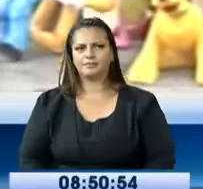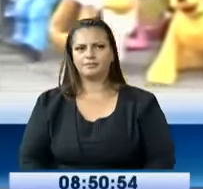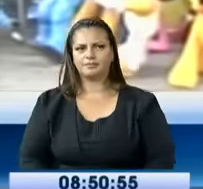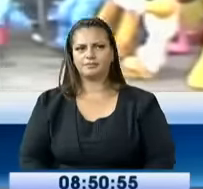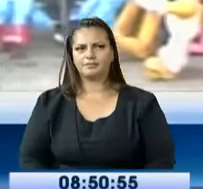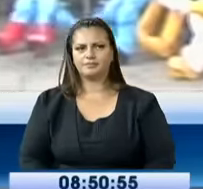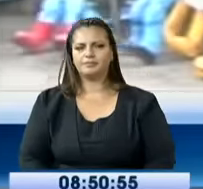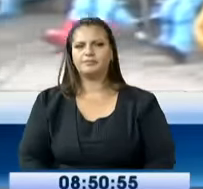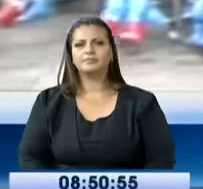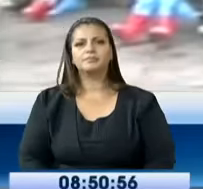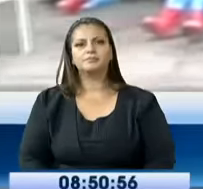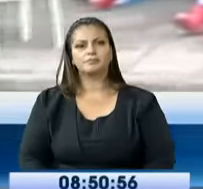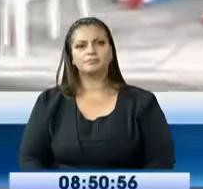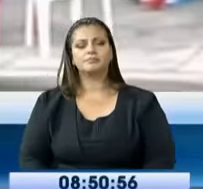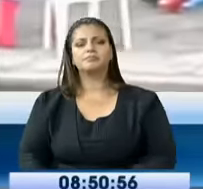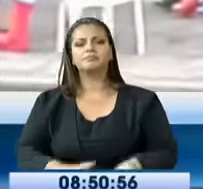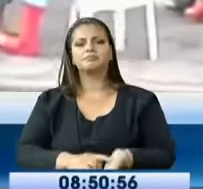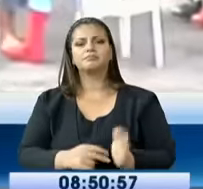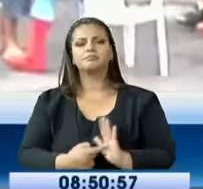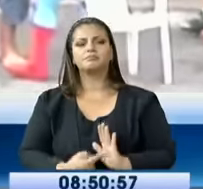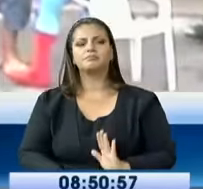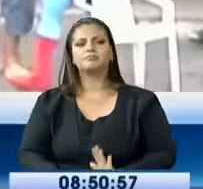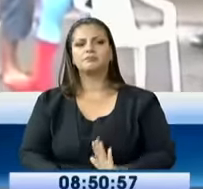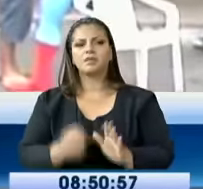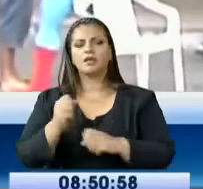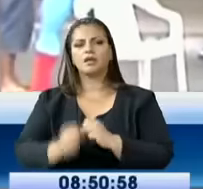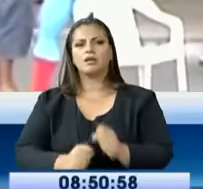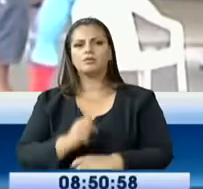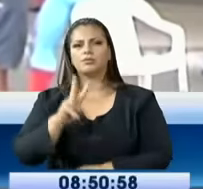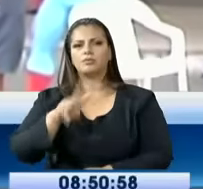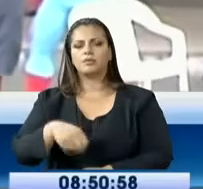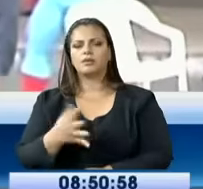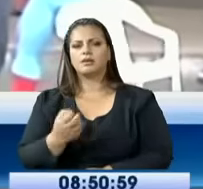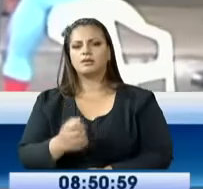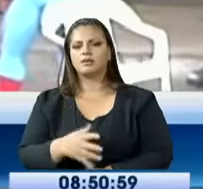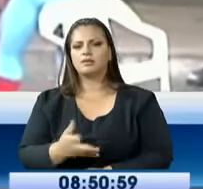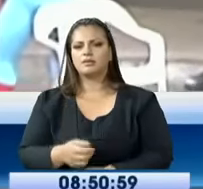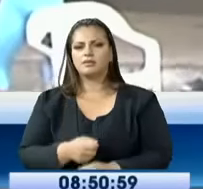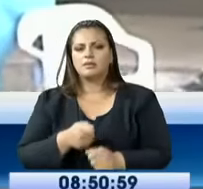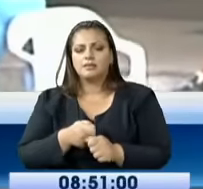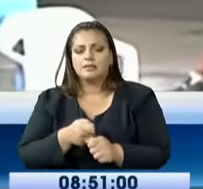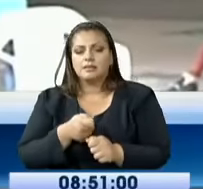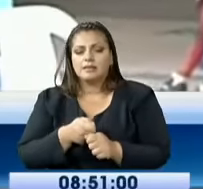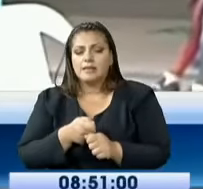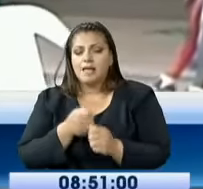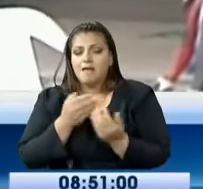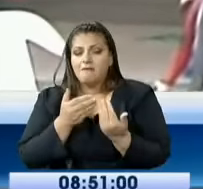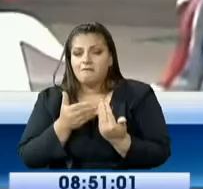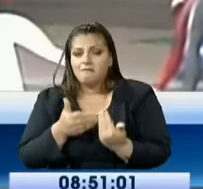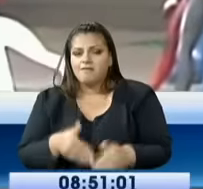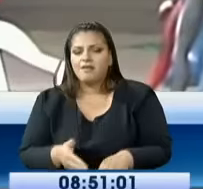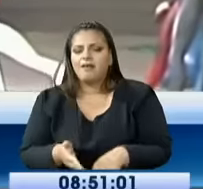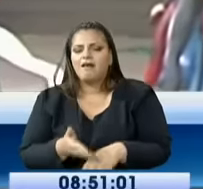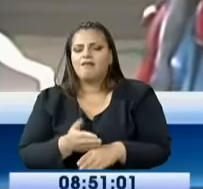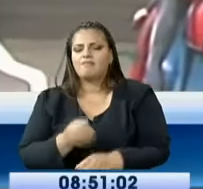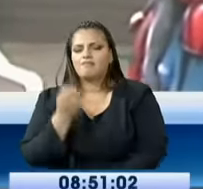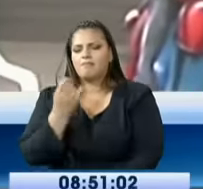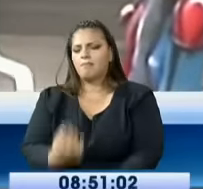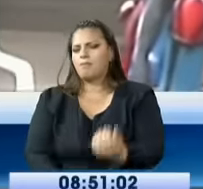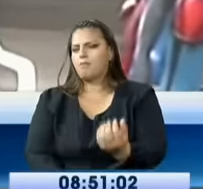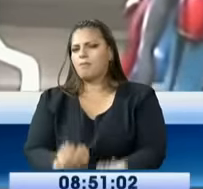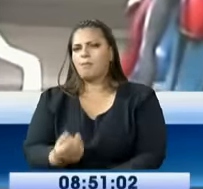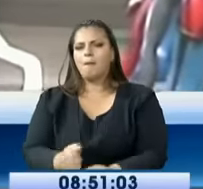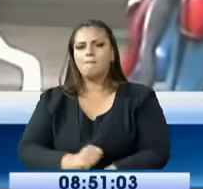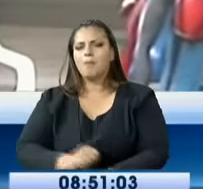Representan el año 2015 y van a ser precisamente incinerados en los últimos minutos de este 31. ¿Las ventas desde cuándo